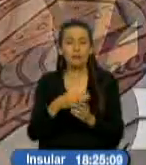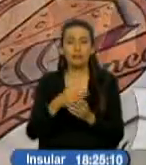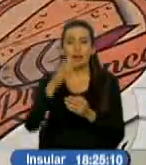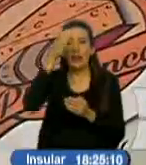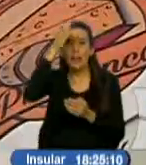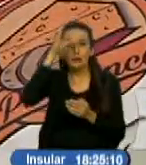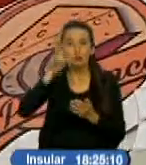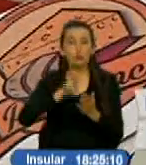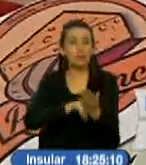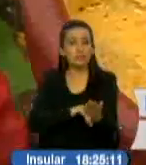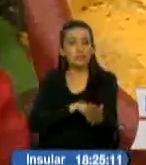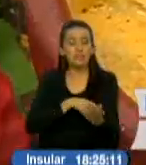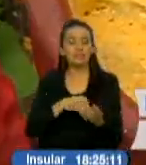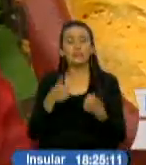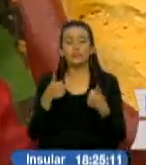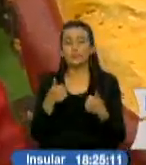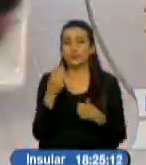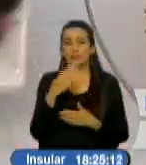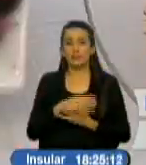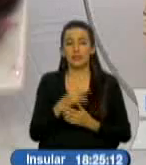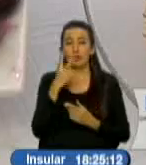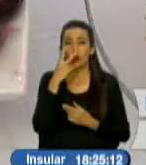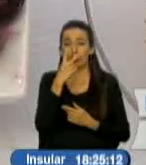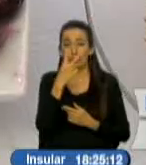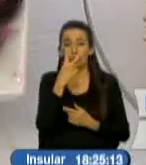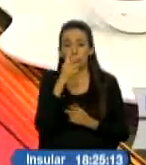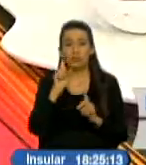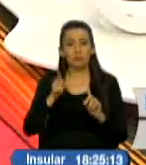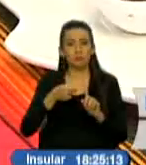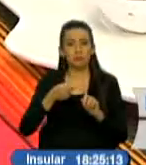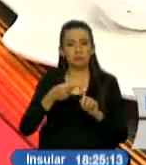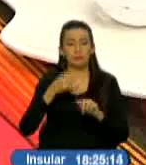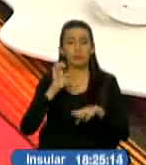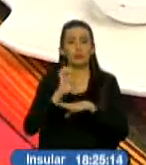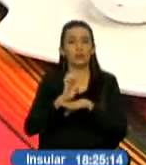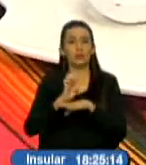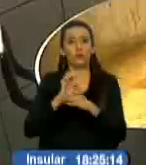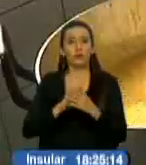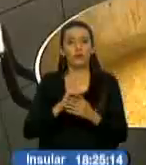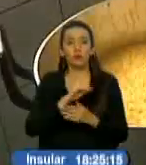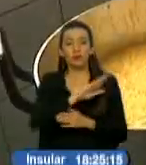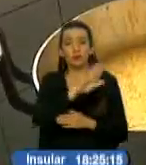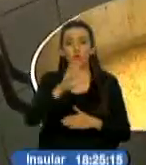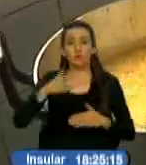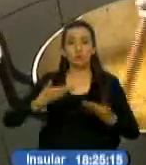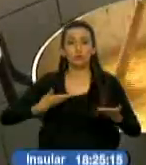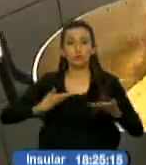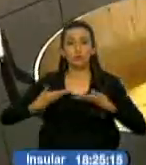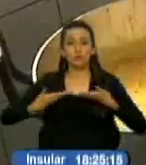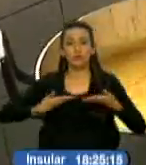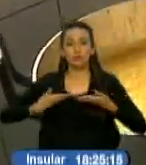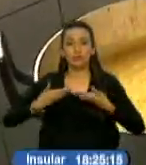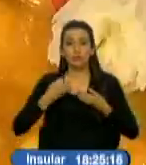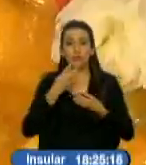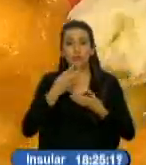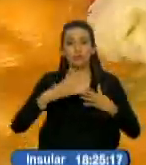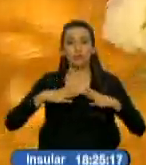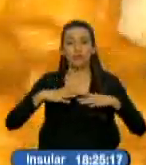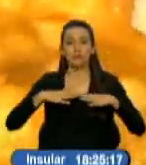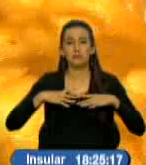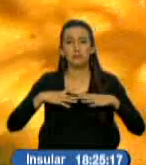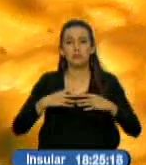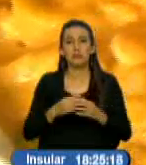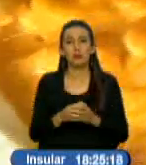cultura. La gastronomía es a la par un plus de este feriado, donde usted podrá degustar de la deliciosa fanesca.